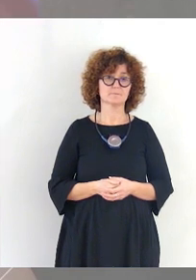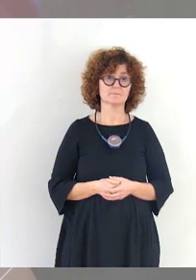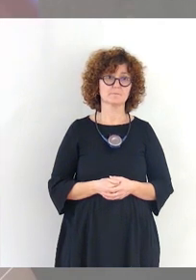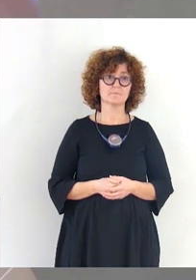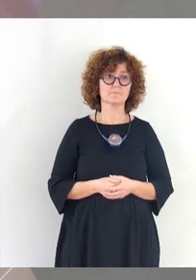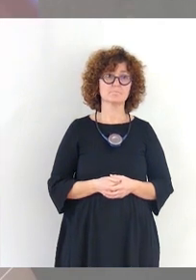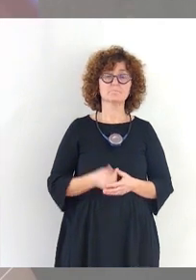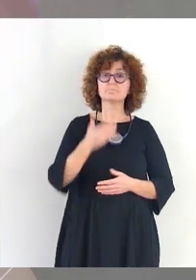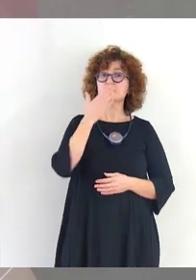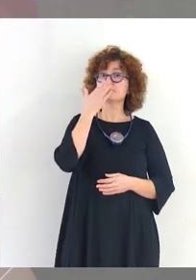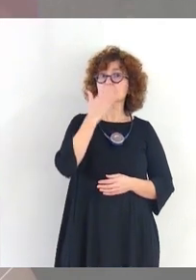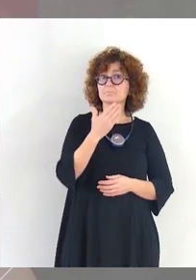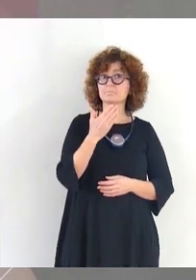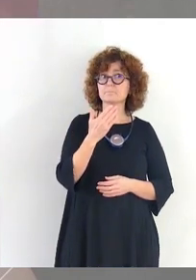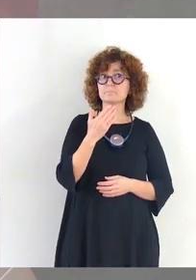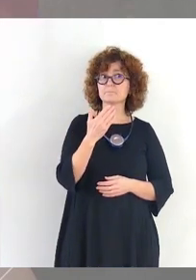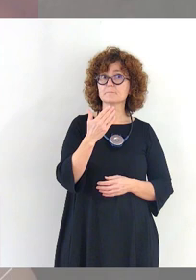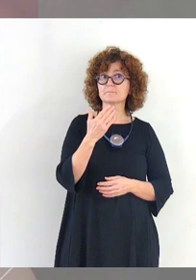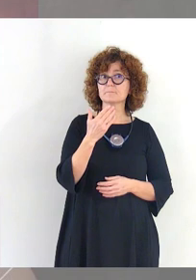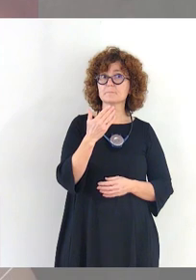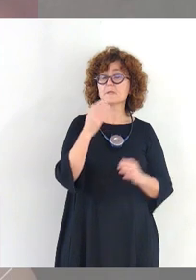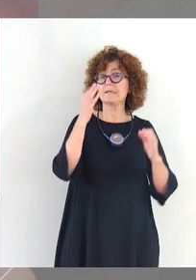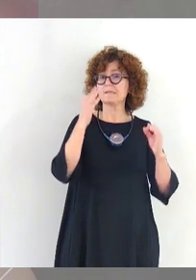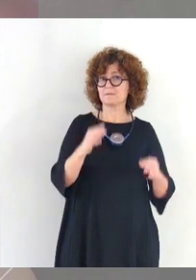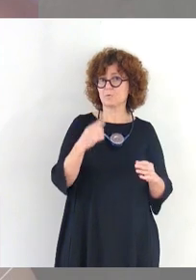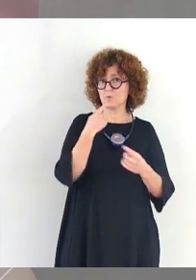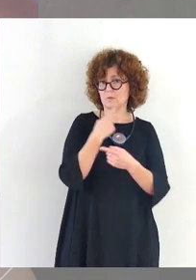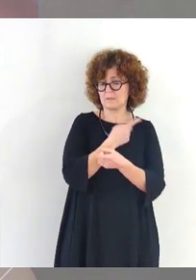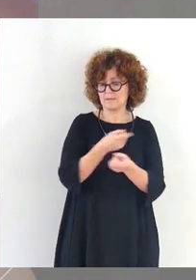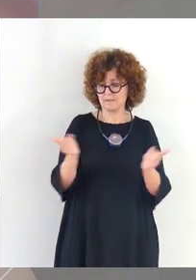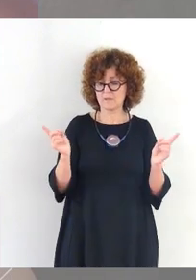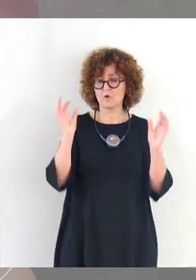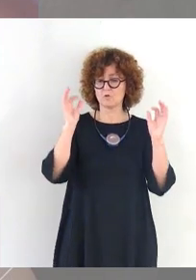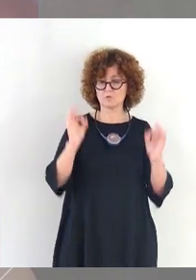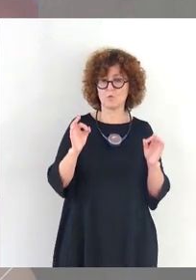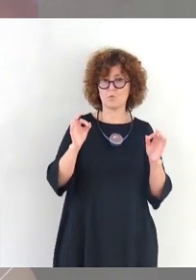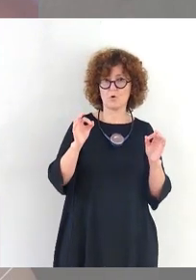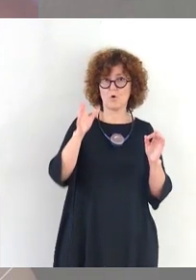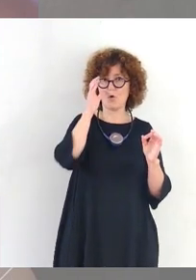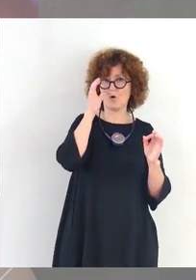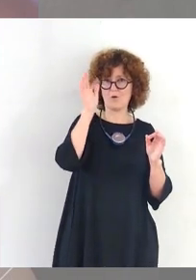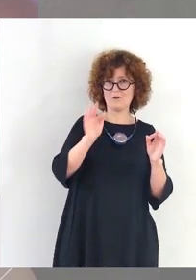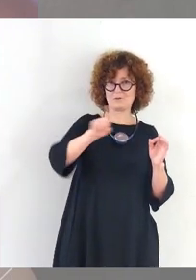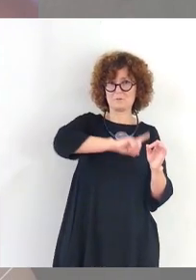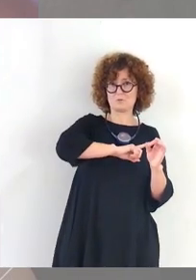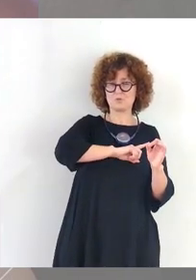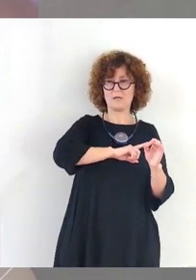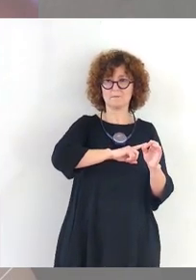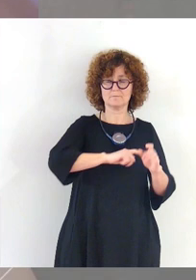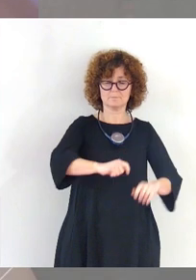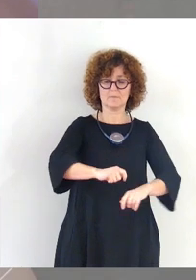que seguramente al decirlo a muchos de nuestros oyentes les va les